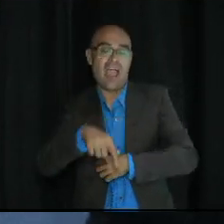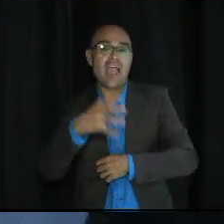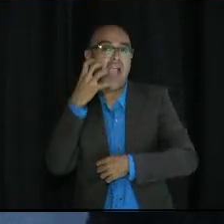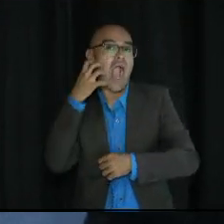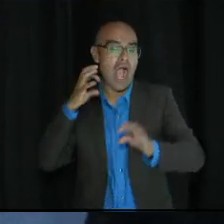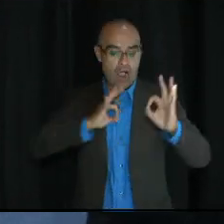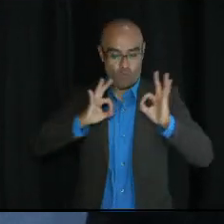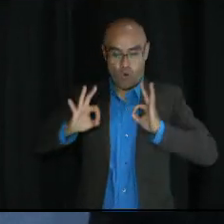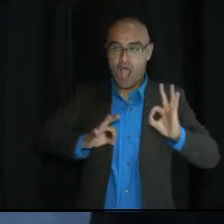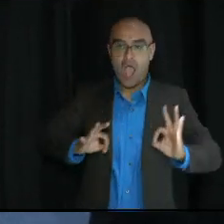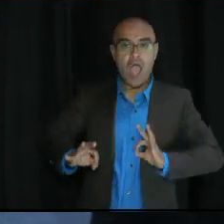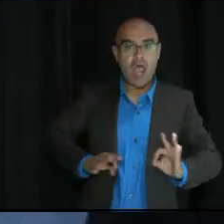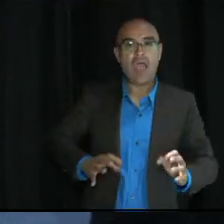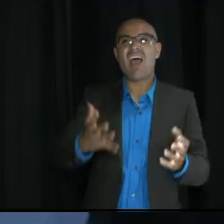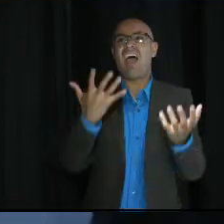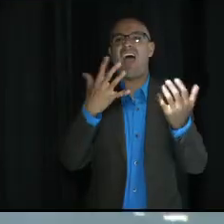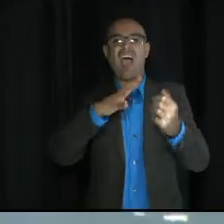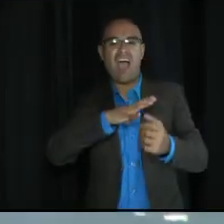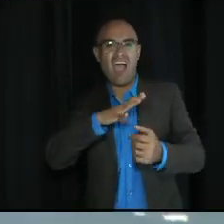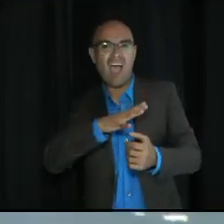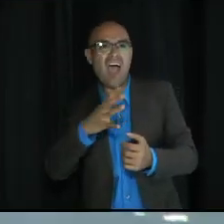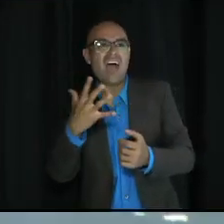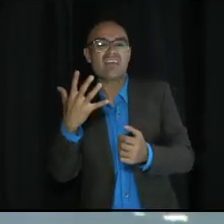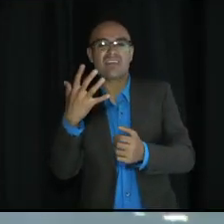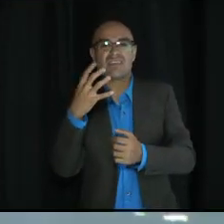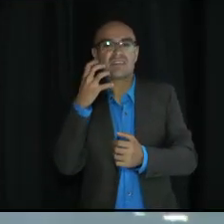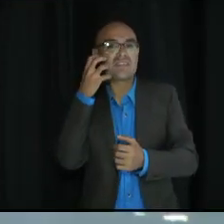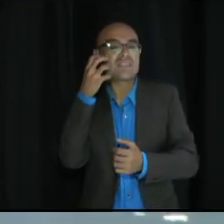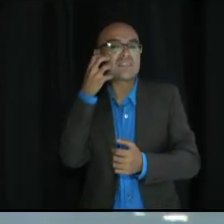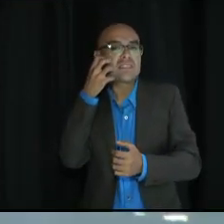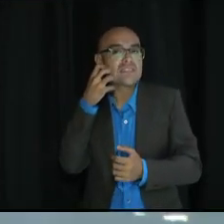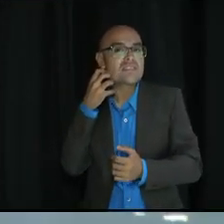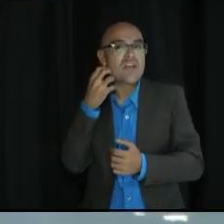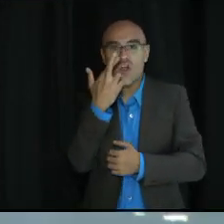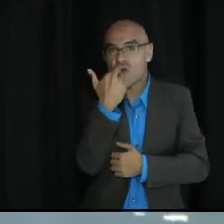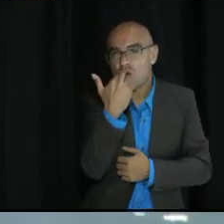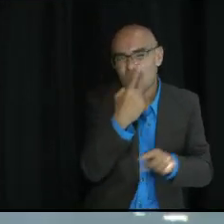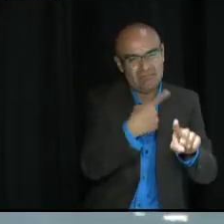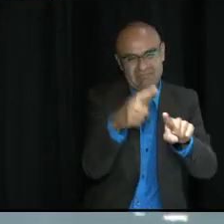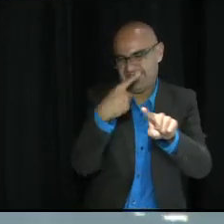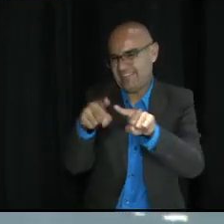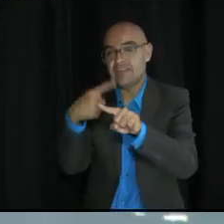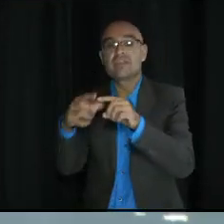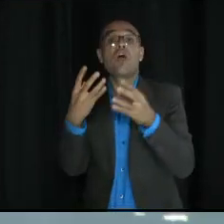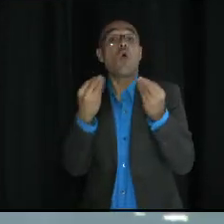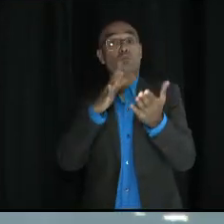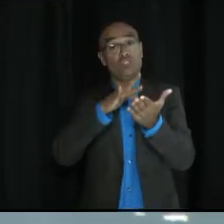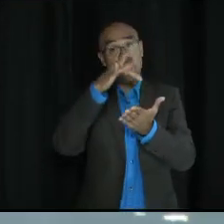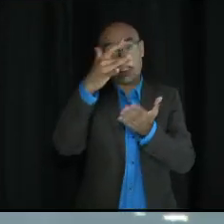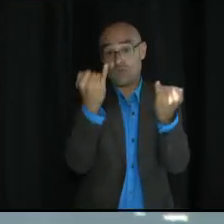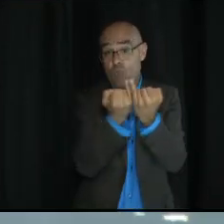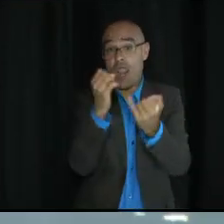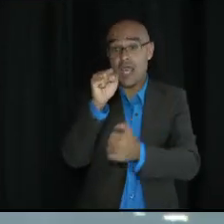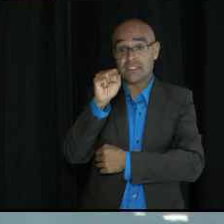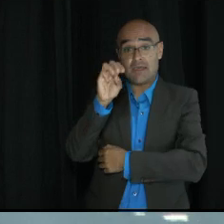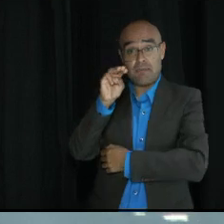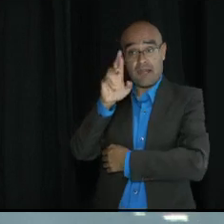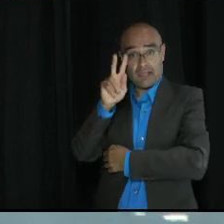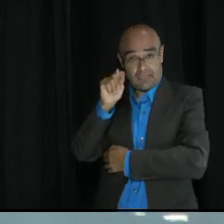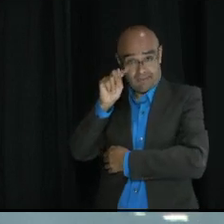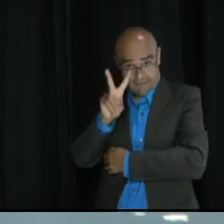que hacer lo propio, ¿no?, por protegerlos. Sí. Gracias a todos, gracias al Sistema Michoacano de Radio y